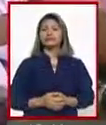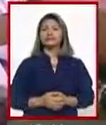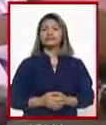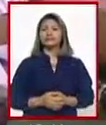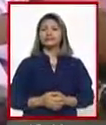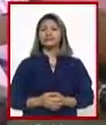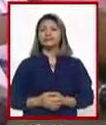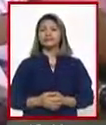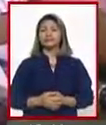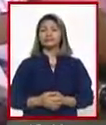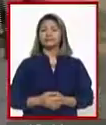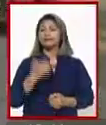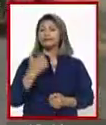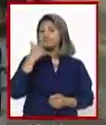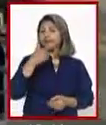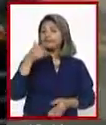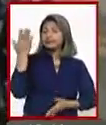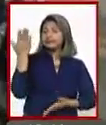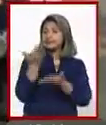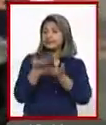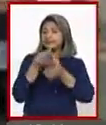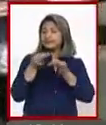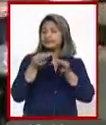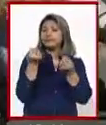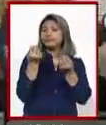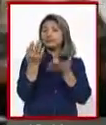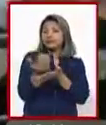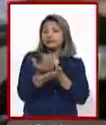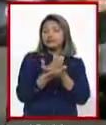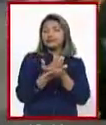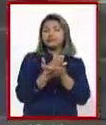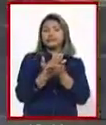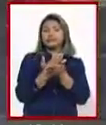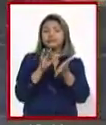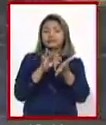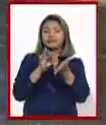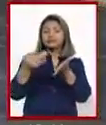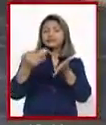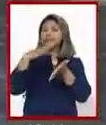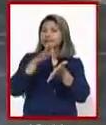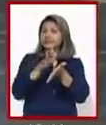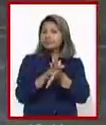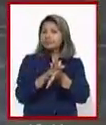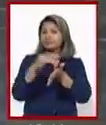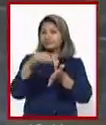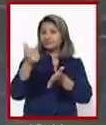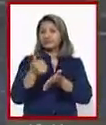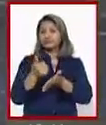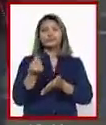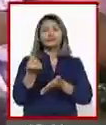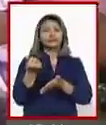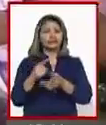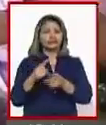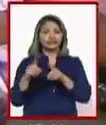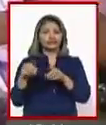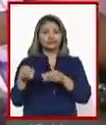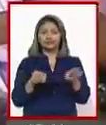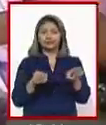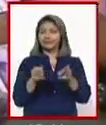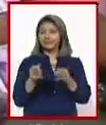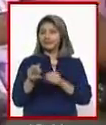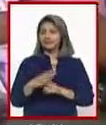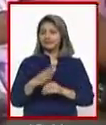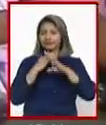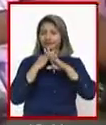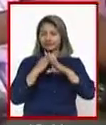la Agencia Nacional de Hidrocarburos para explicar sobre el cobro de la viñeta del BESISA y otras autoridades, y de esa manera